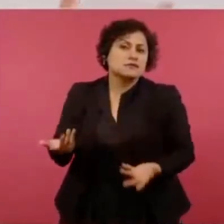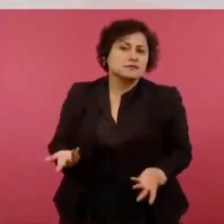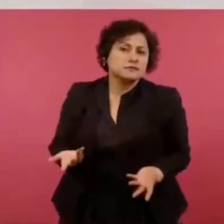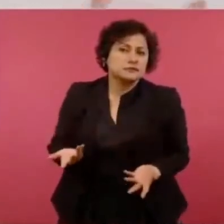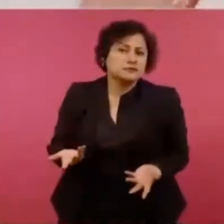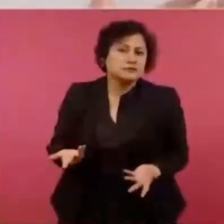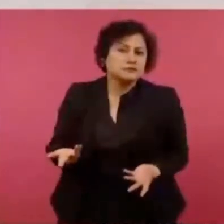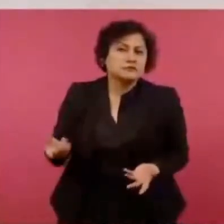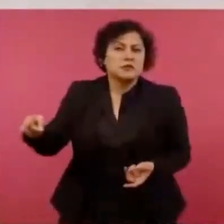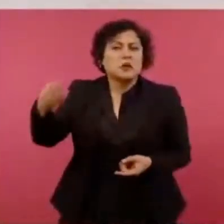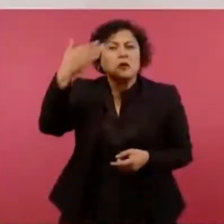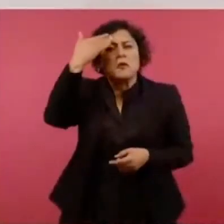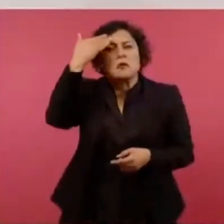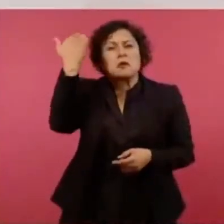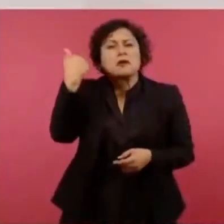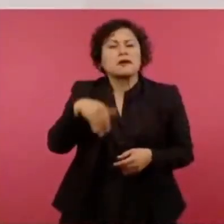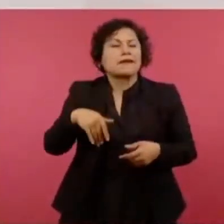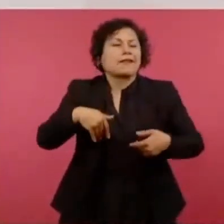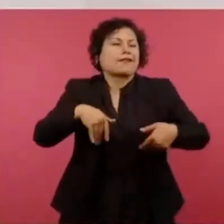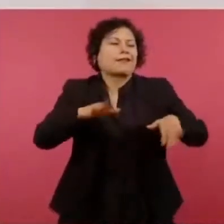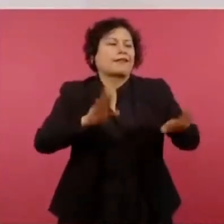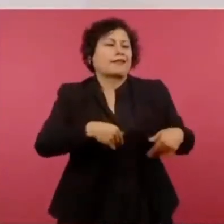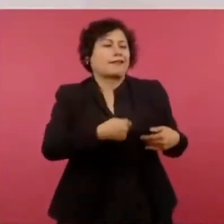me van a amparar,